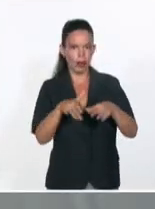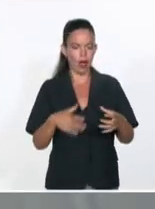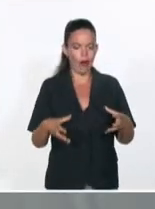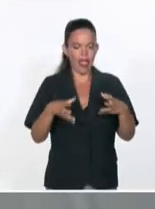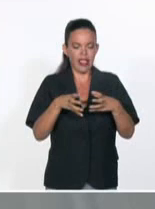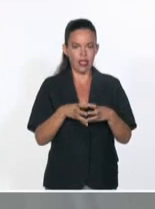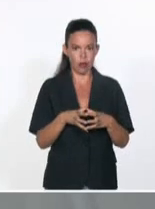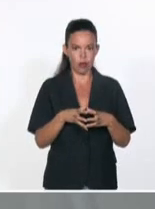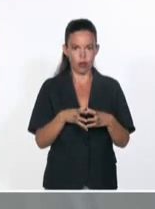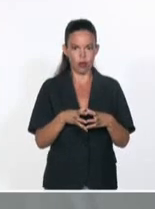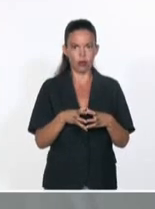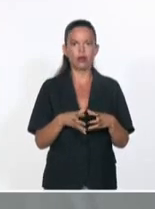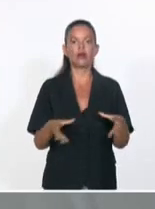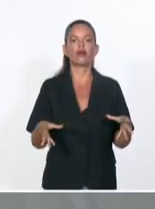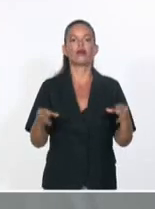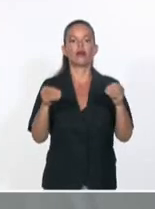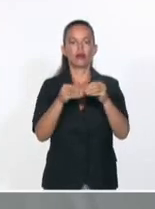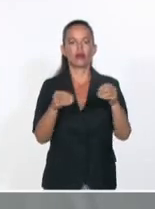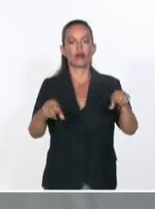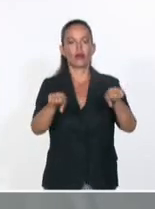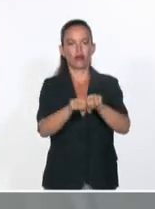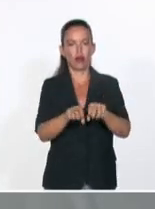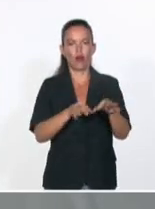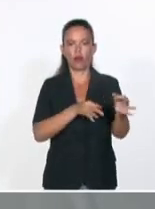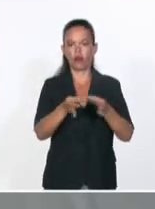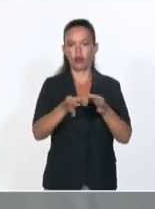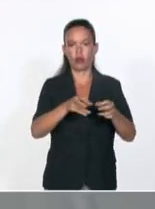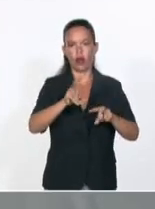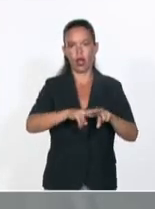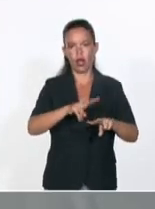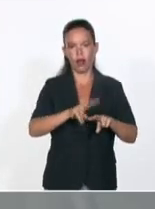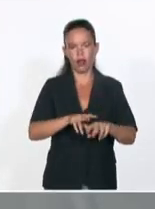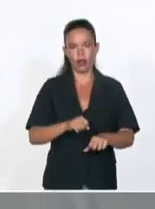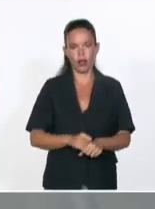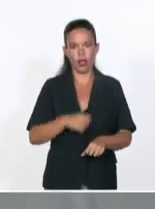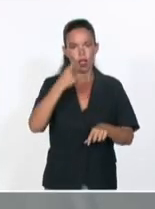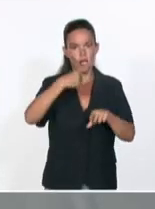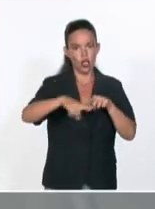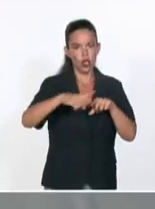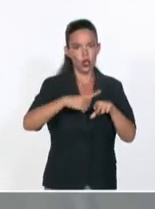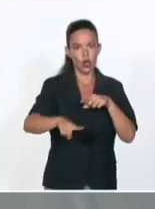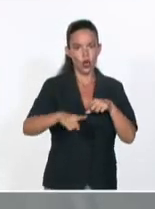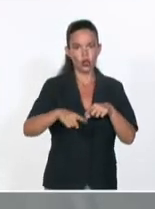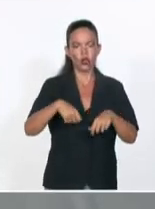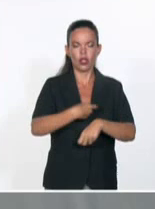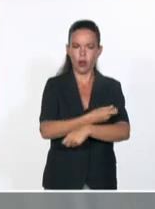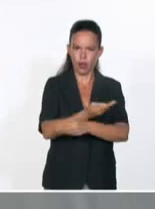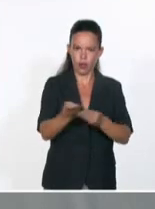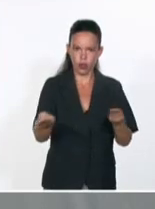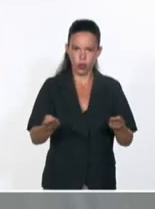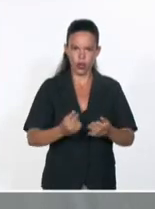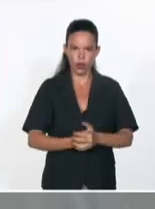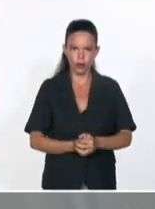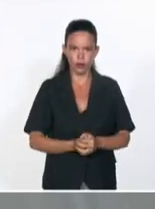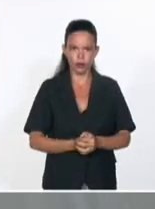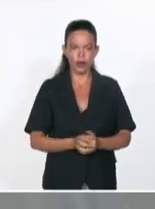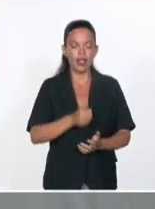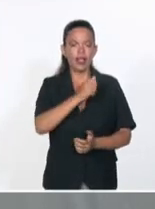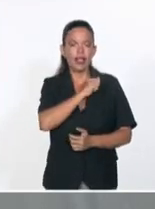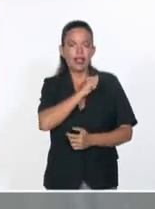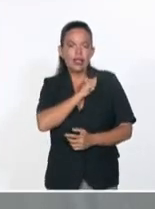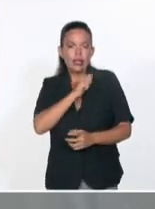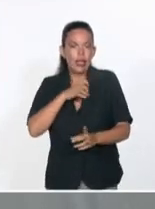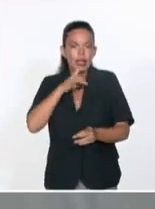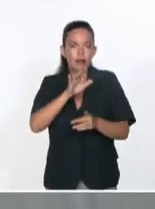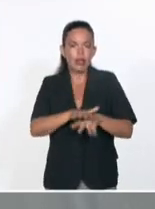Habana, los que vamos a montar nuevos y los que vamos a trasladar de los que existen hoy para otro lugar, y queremos montar todos los equipos